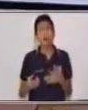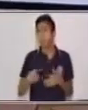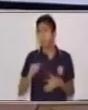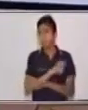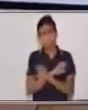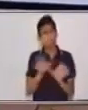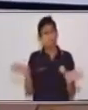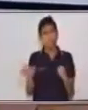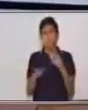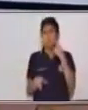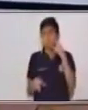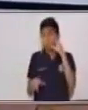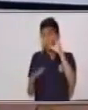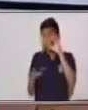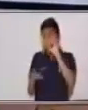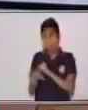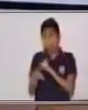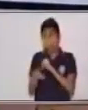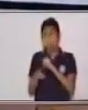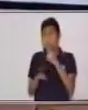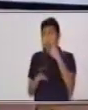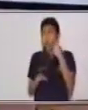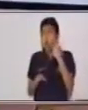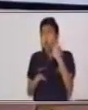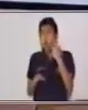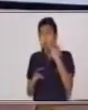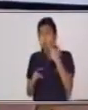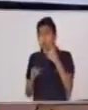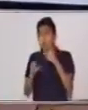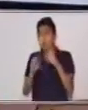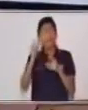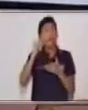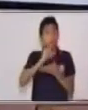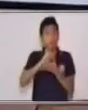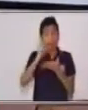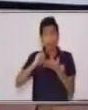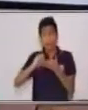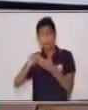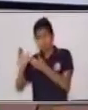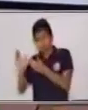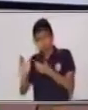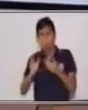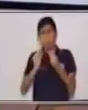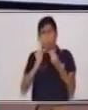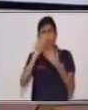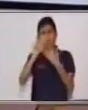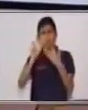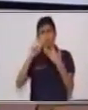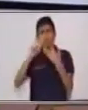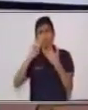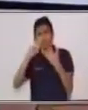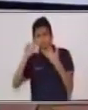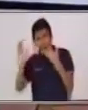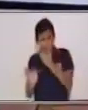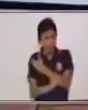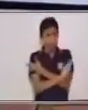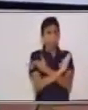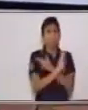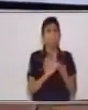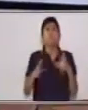Simplemente acá estoy obviando, miren ustedes lo interesante de la gramática, estoy obviando muchos dulces